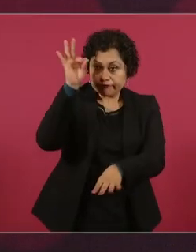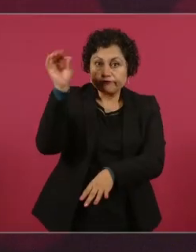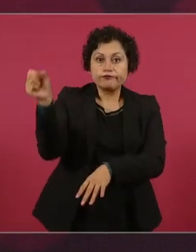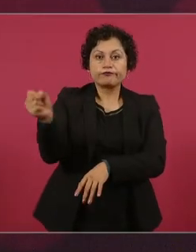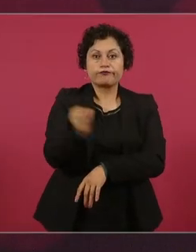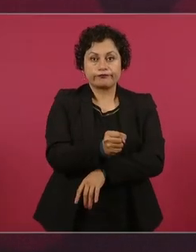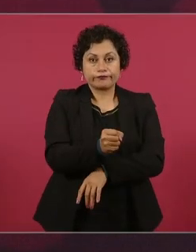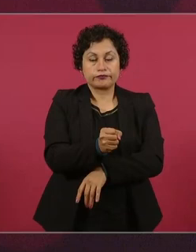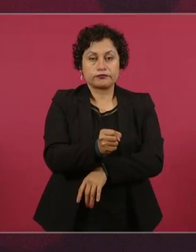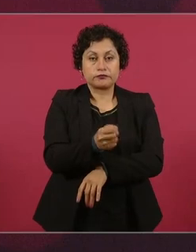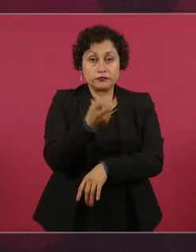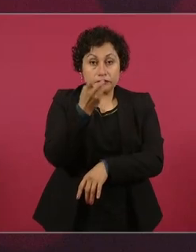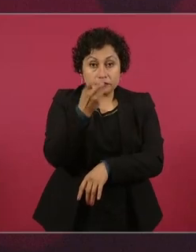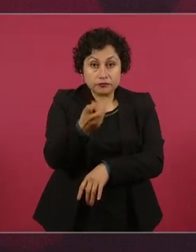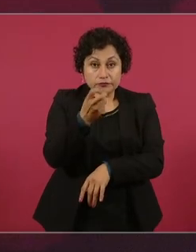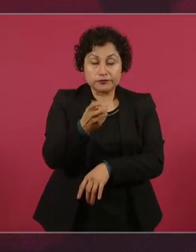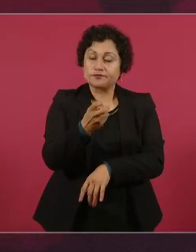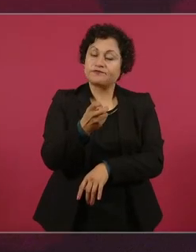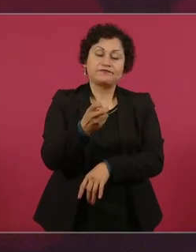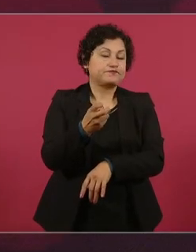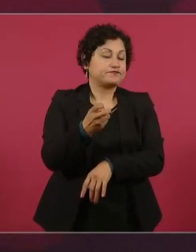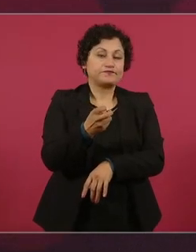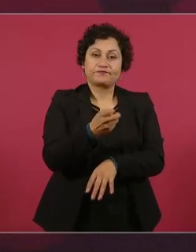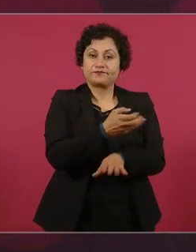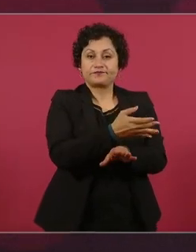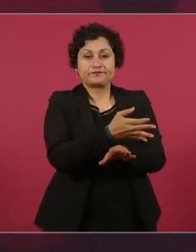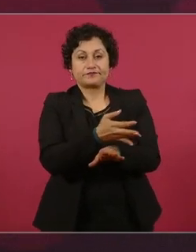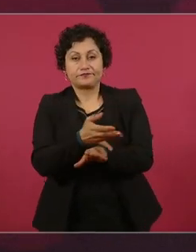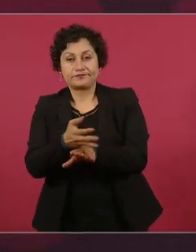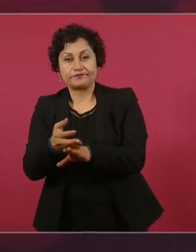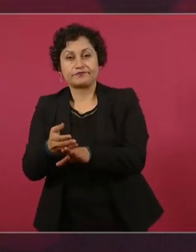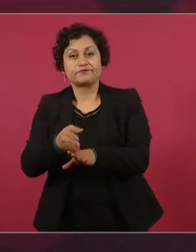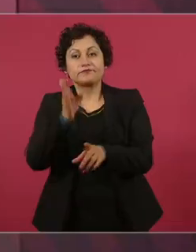no. Y hubo una revolución.